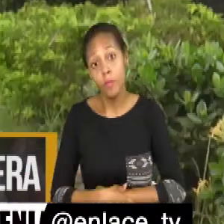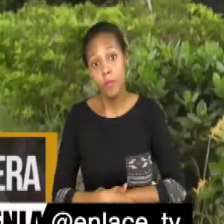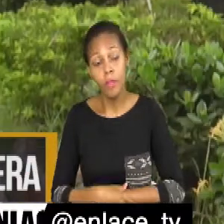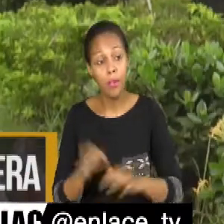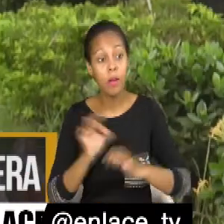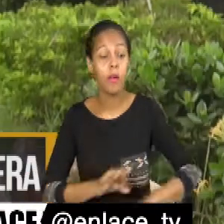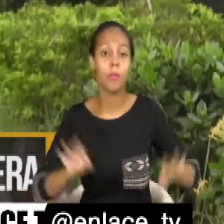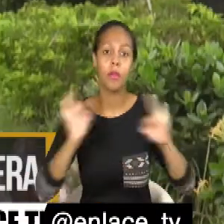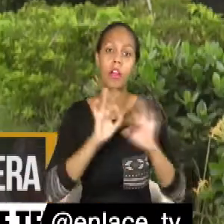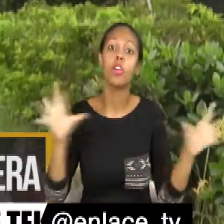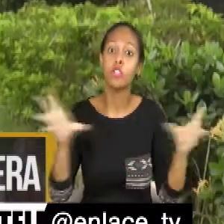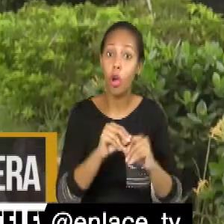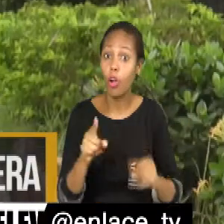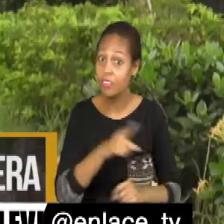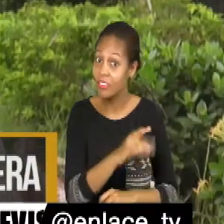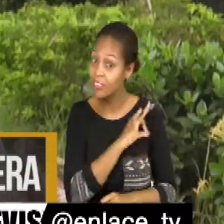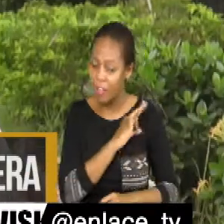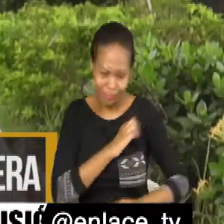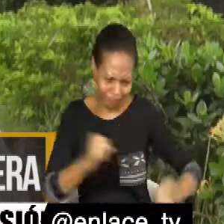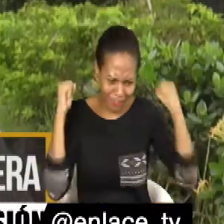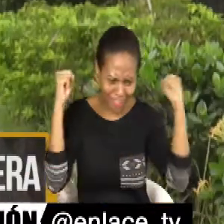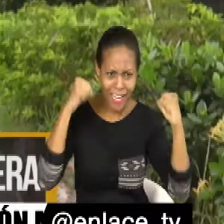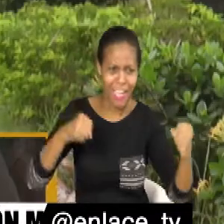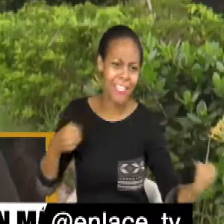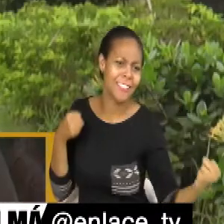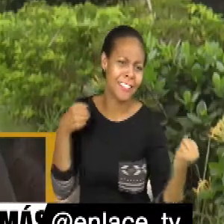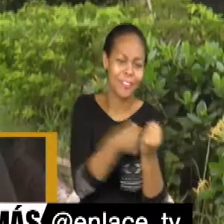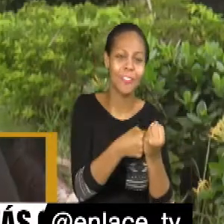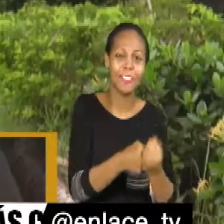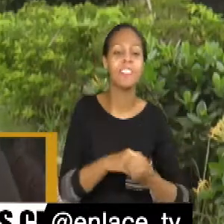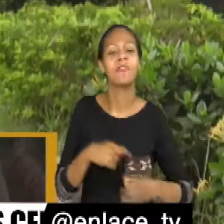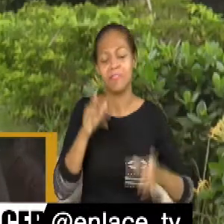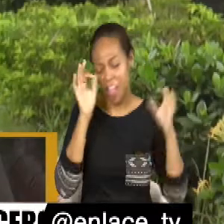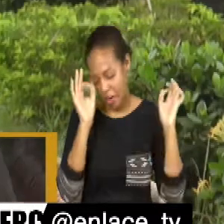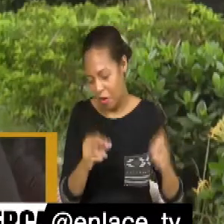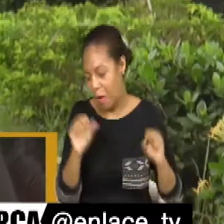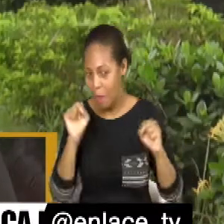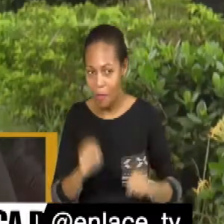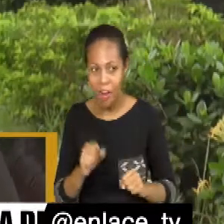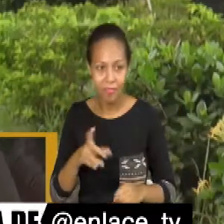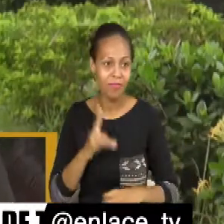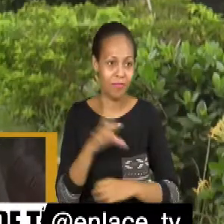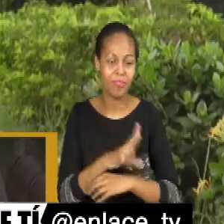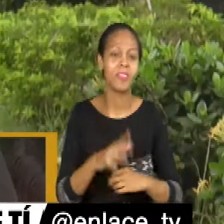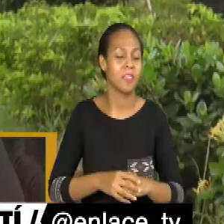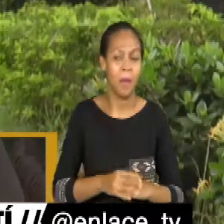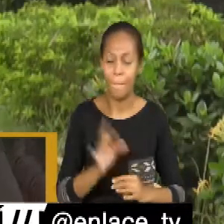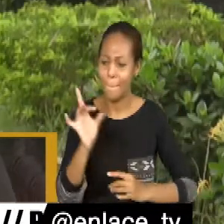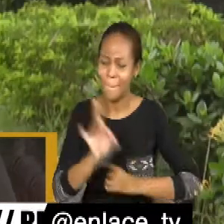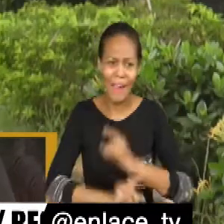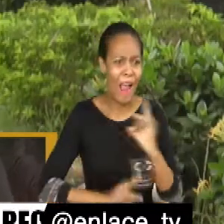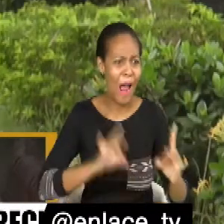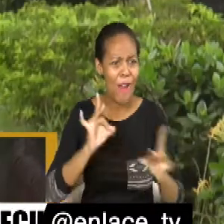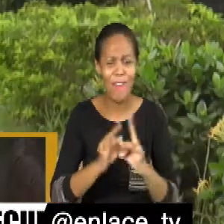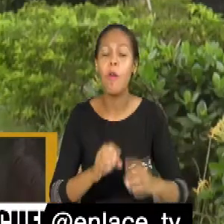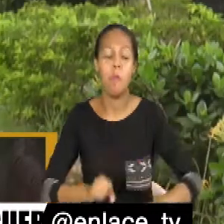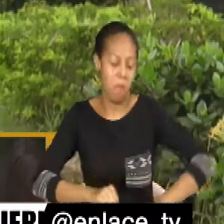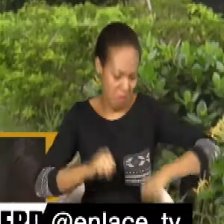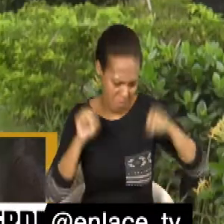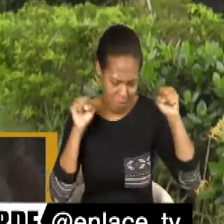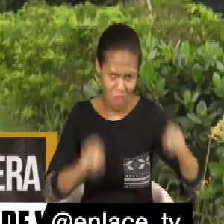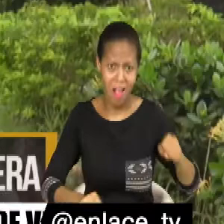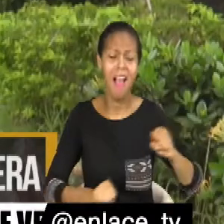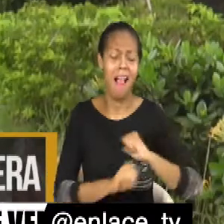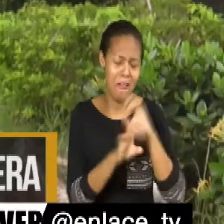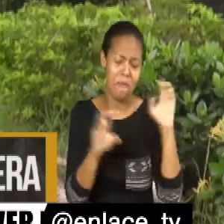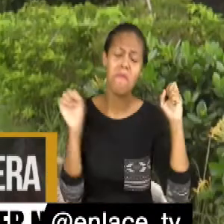todos el sábado hacerle fuerza, las posibilidades están ahí, están intactas, se puede, porque Alianza